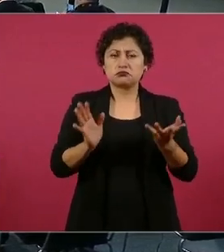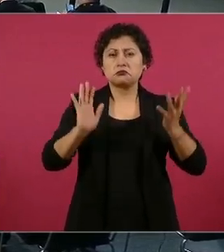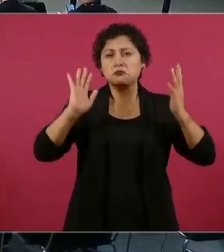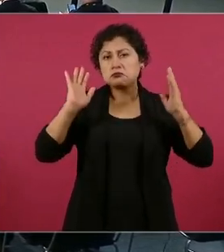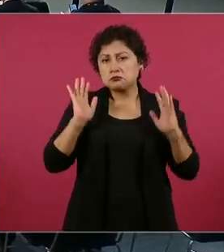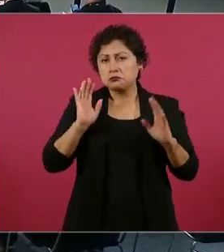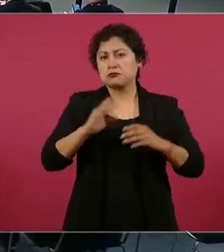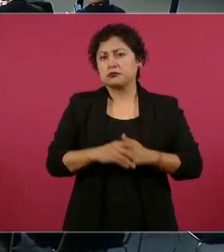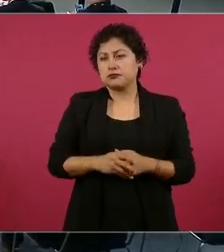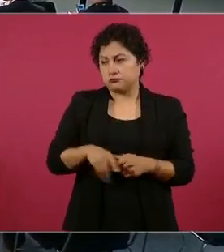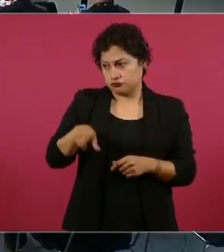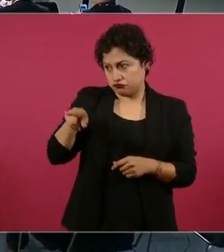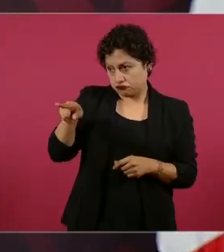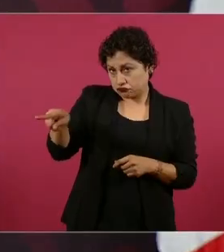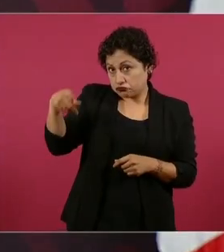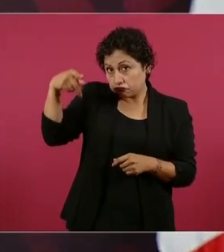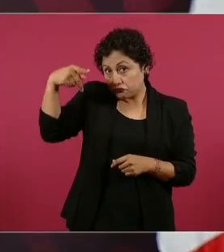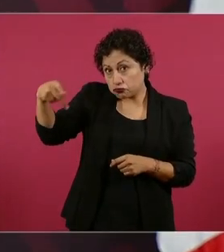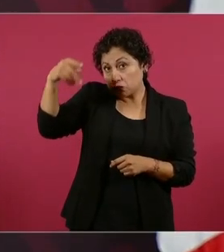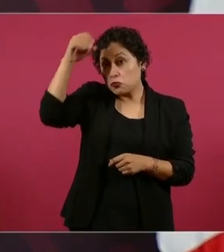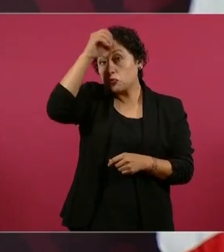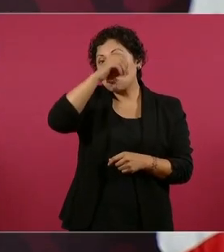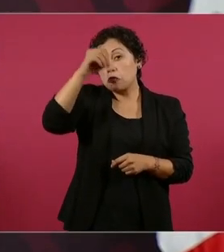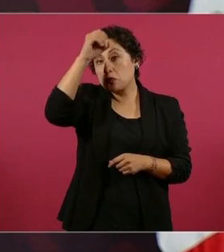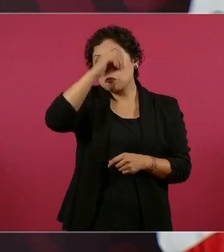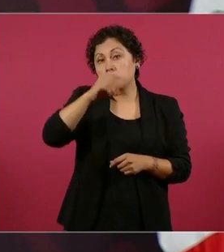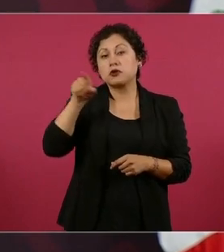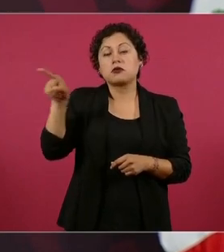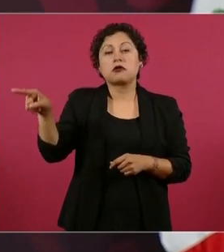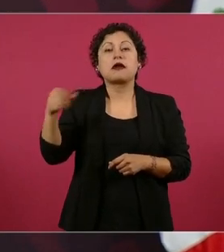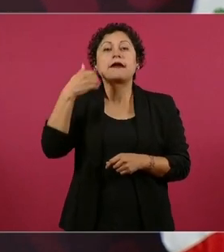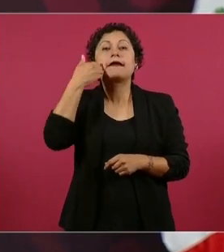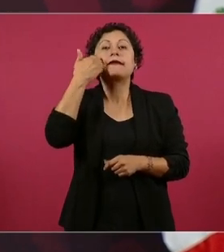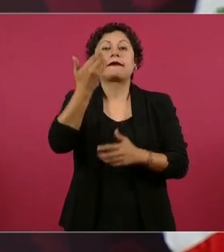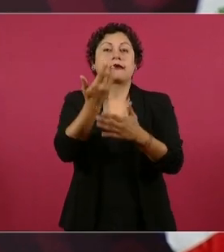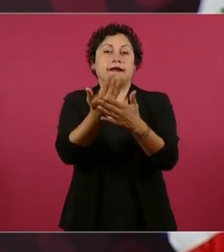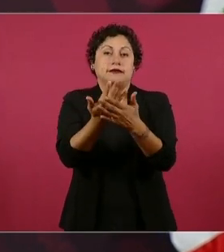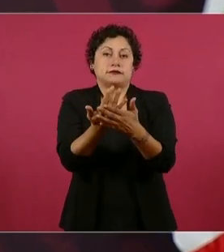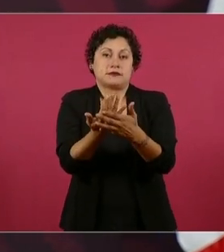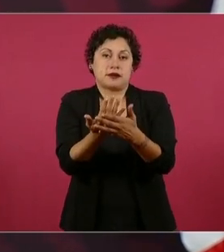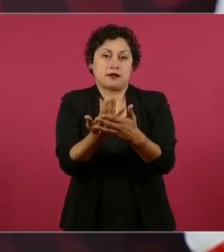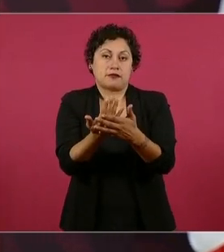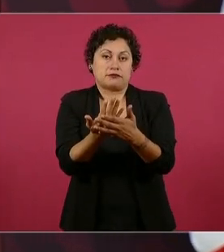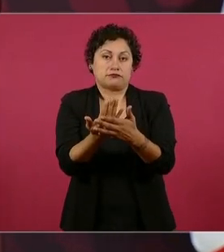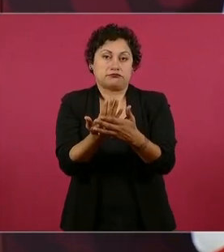es de la opinión de esperar un tiempo.